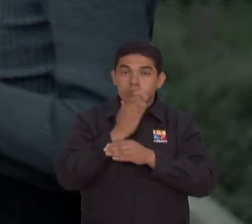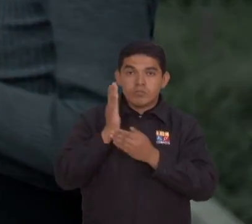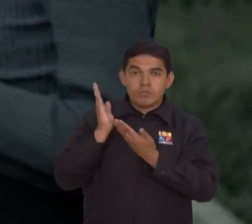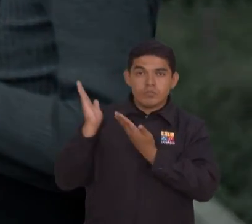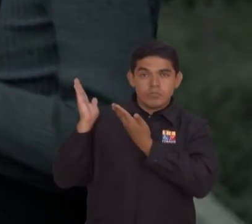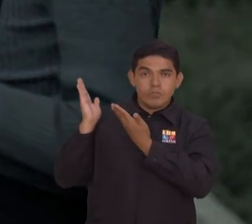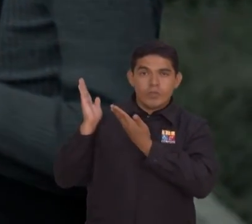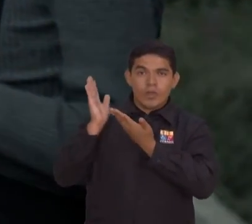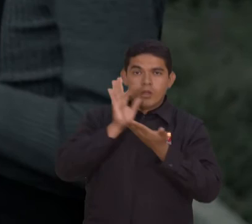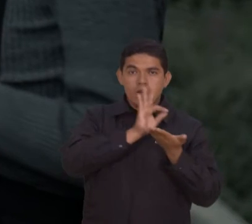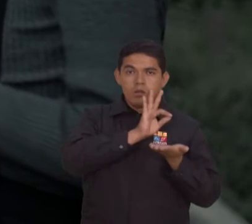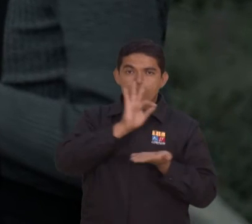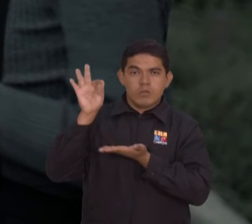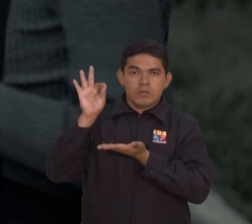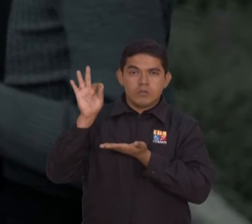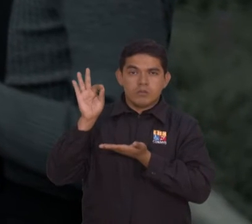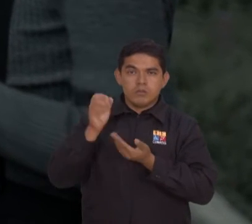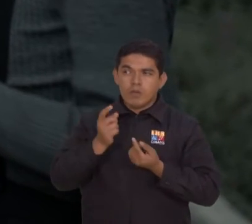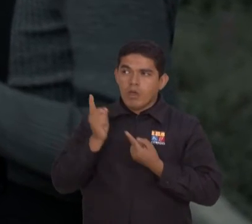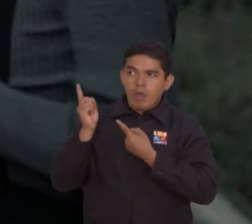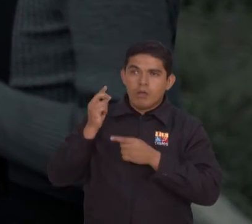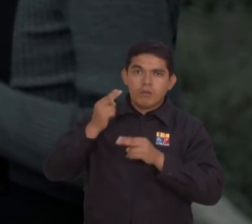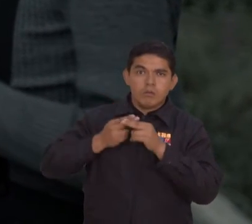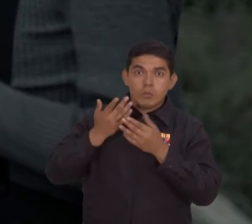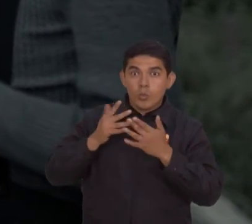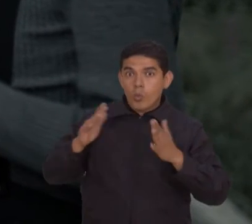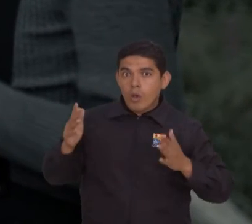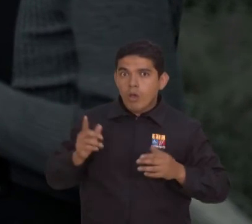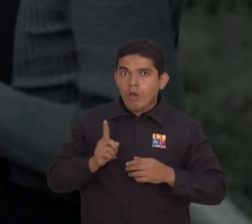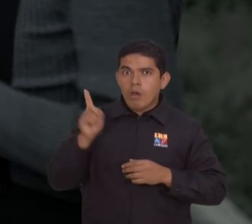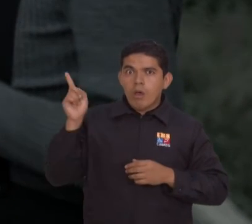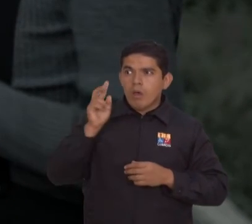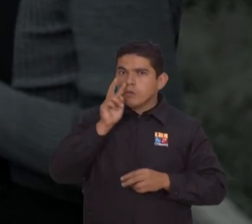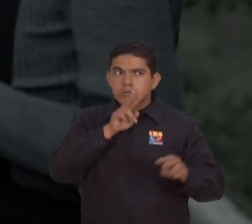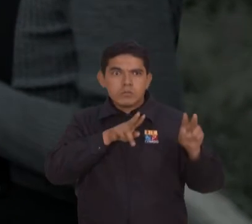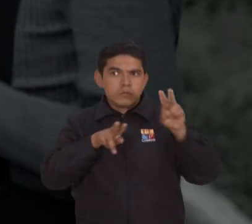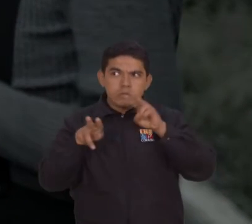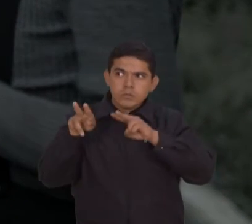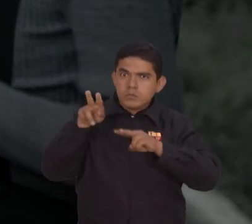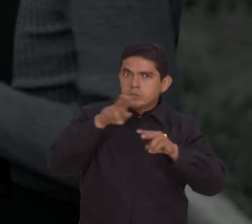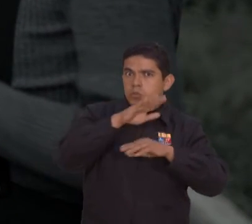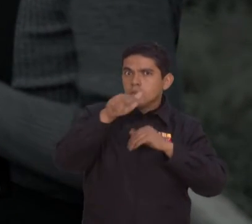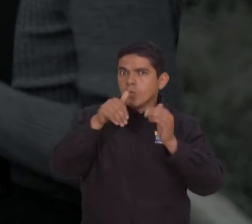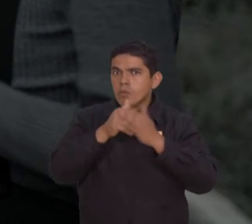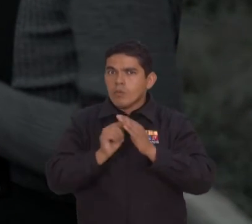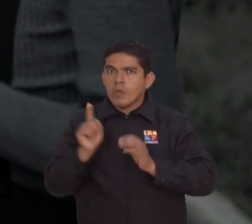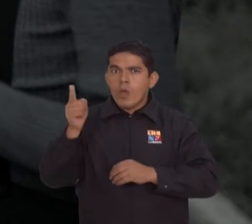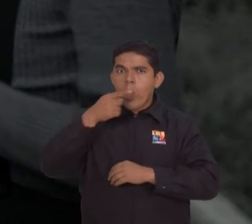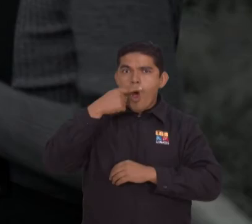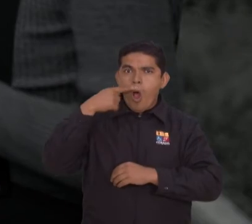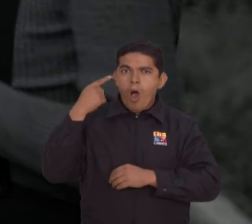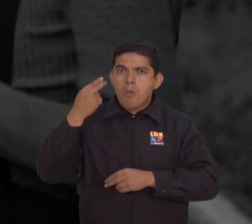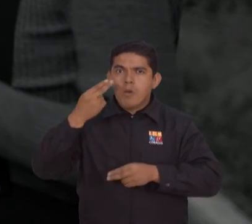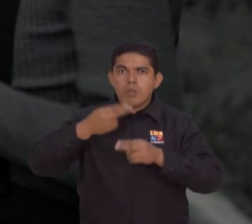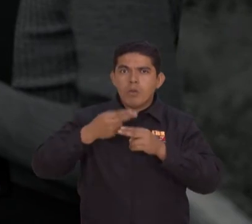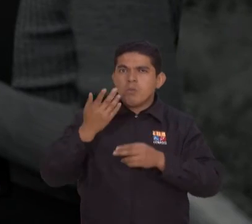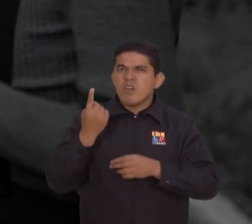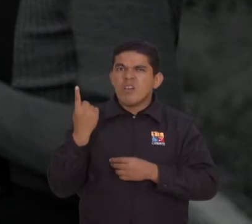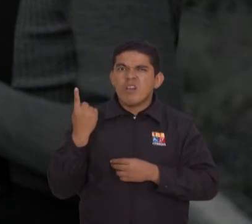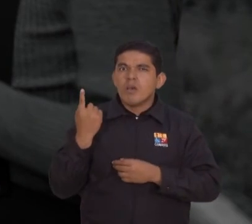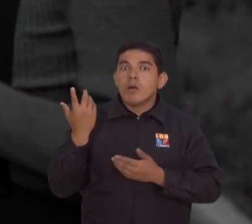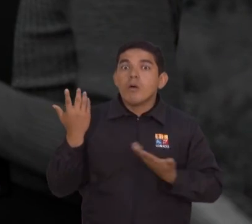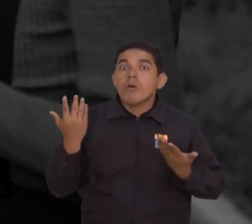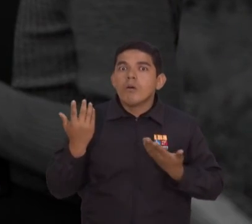El representante, el que no tiene nombre, el que lo mira todo. El hombre que en Ciudad Quinde conocen